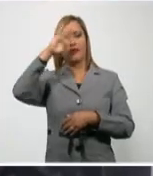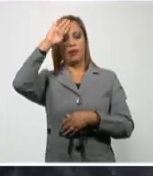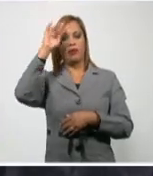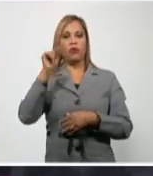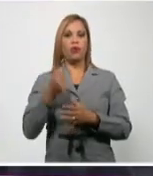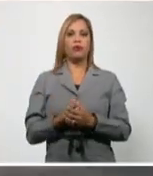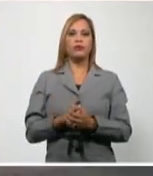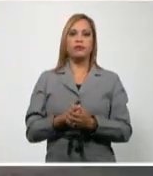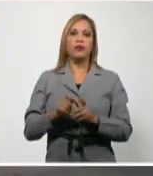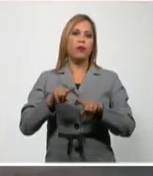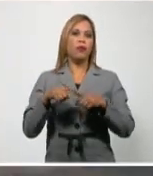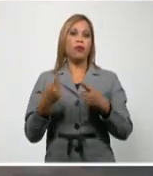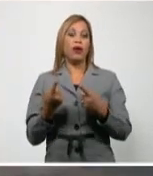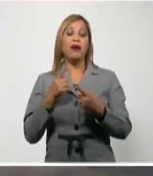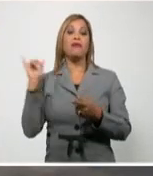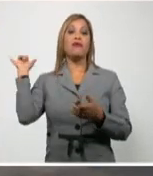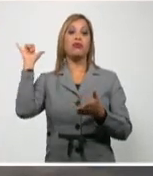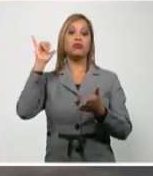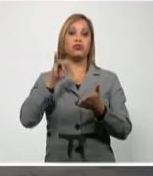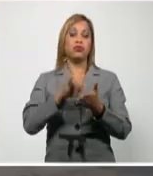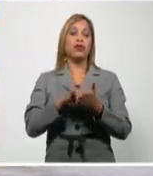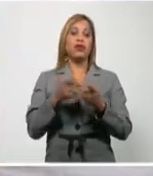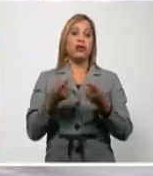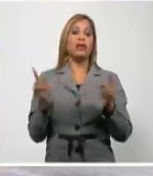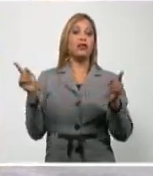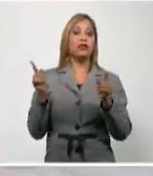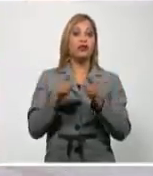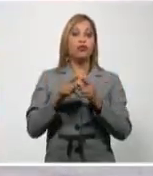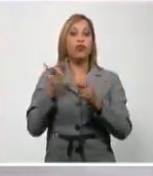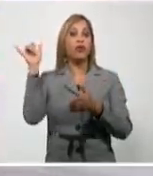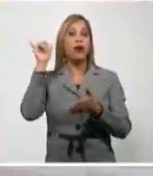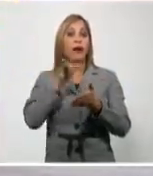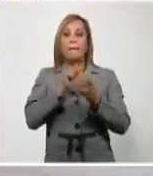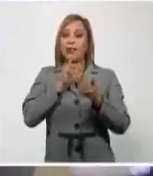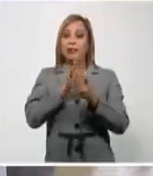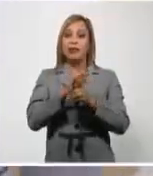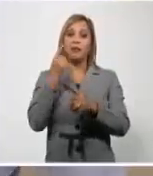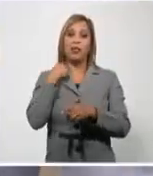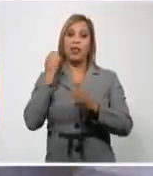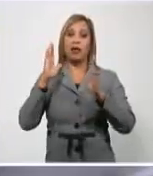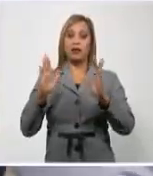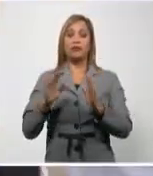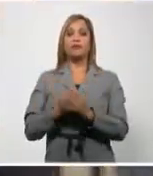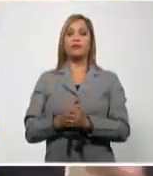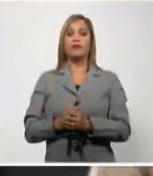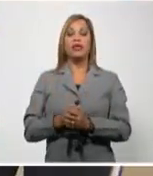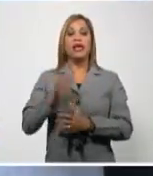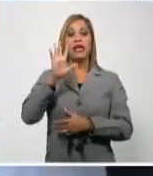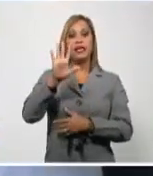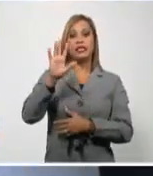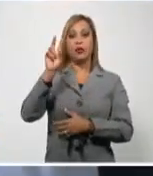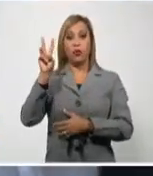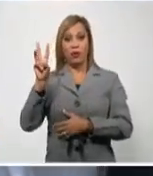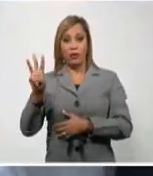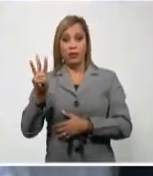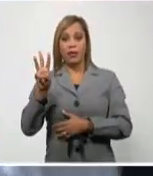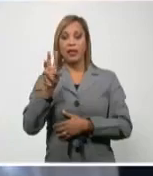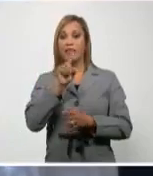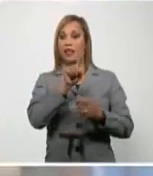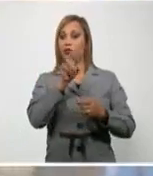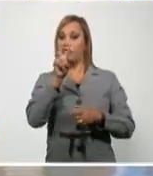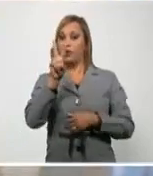tendencia tras la significativa reducción de los vuelos internacionales desde inicios de año. En 53 de ellos, de los 136,